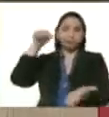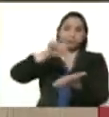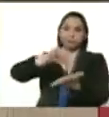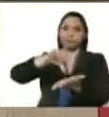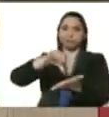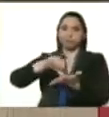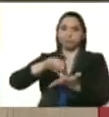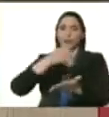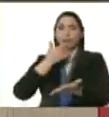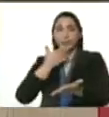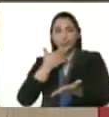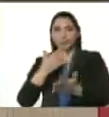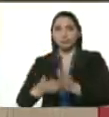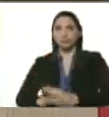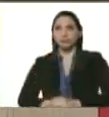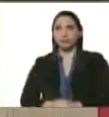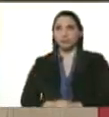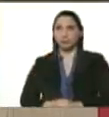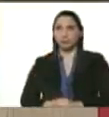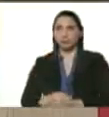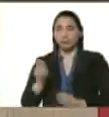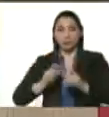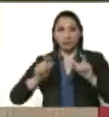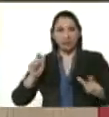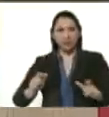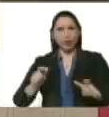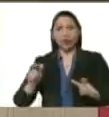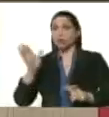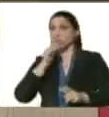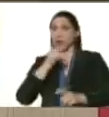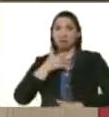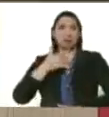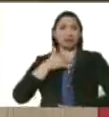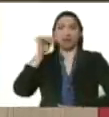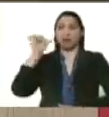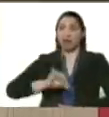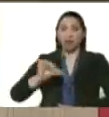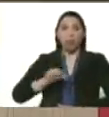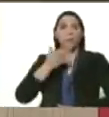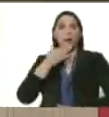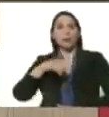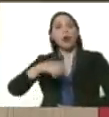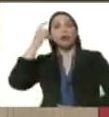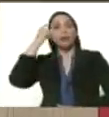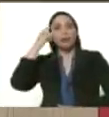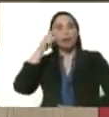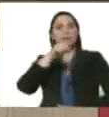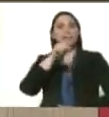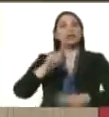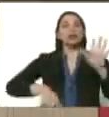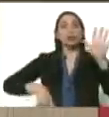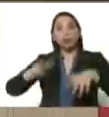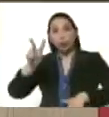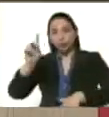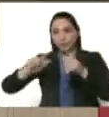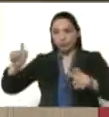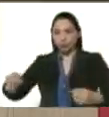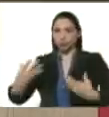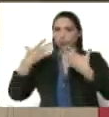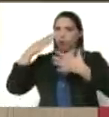en el punto de los pacientes asintomáticos. El día de hoy tenemos 112